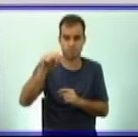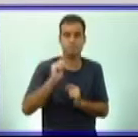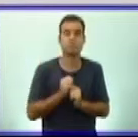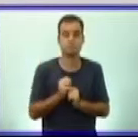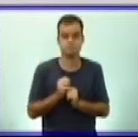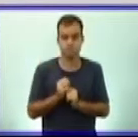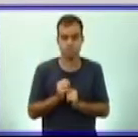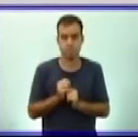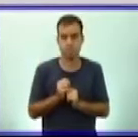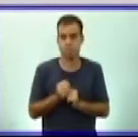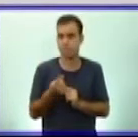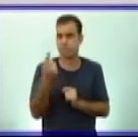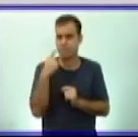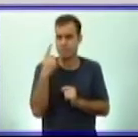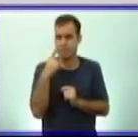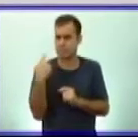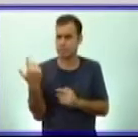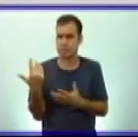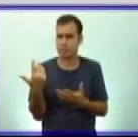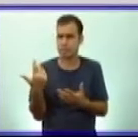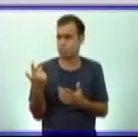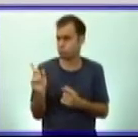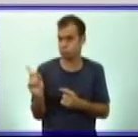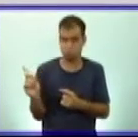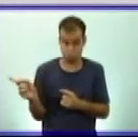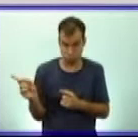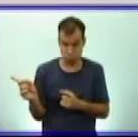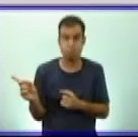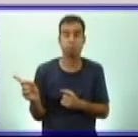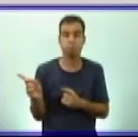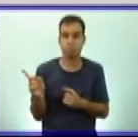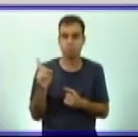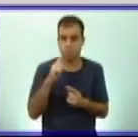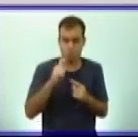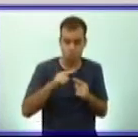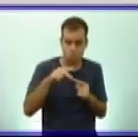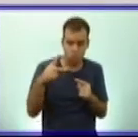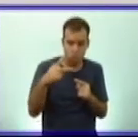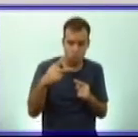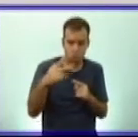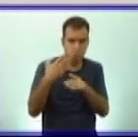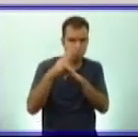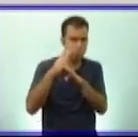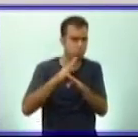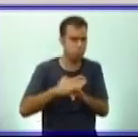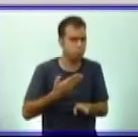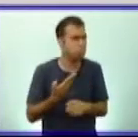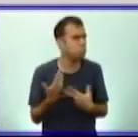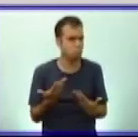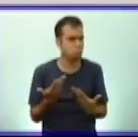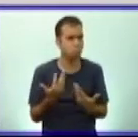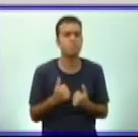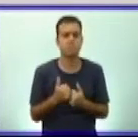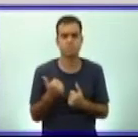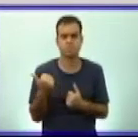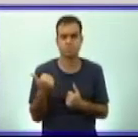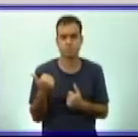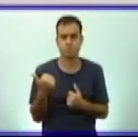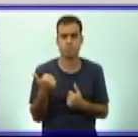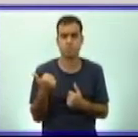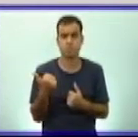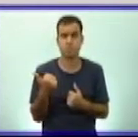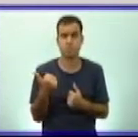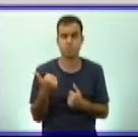el desfasaje que existe entre ambas magnitudes. Y un componente importante que destacamos que es la